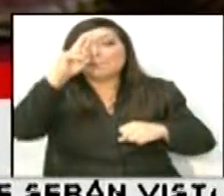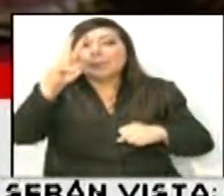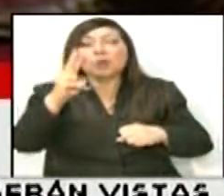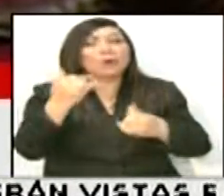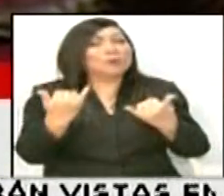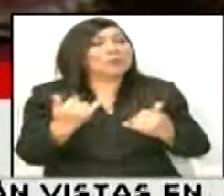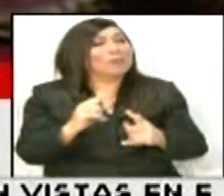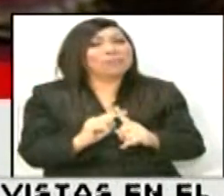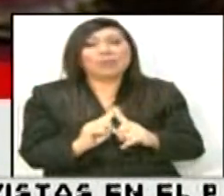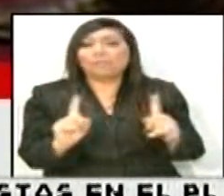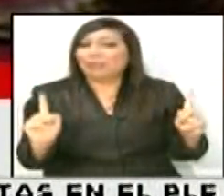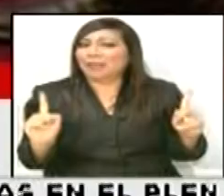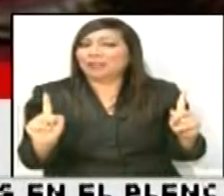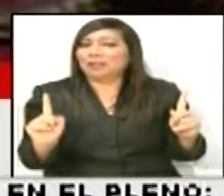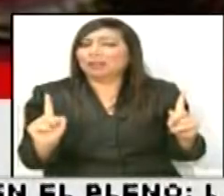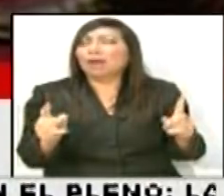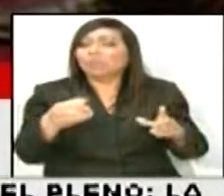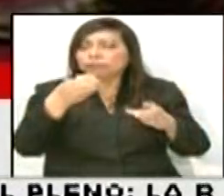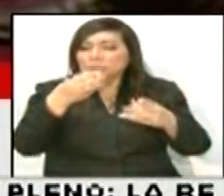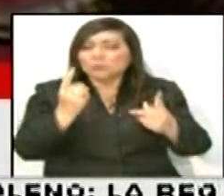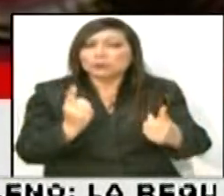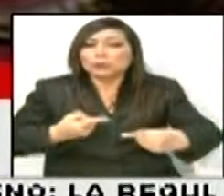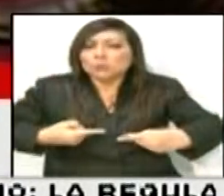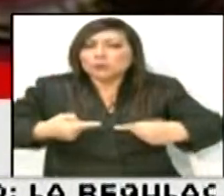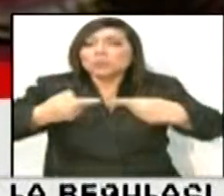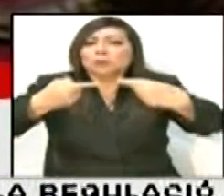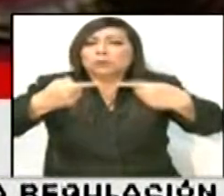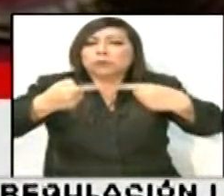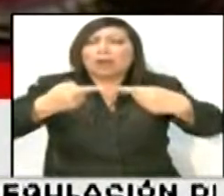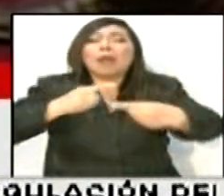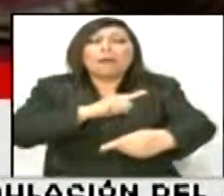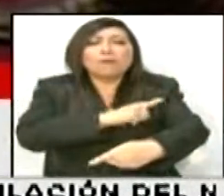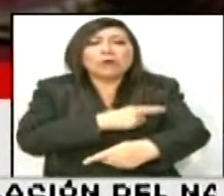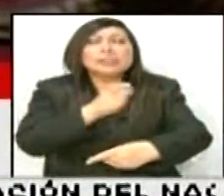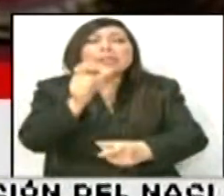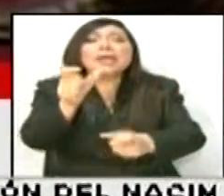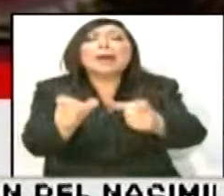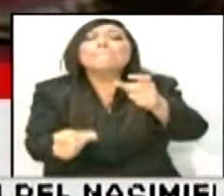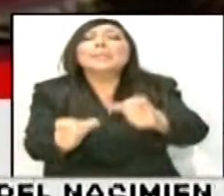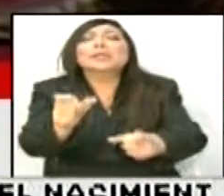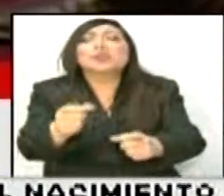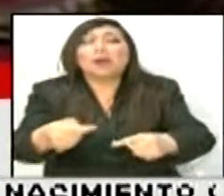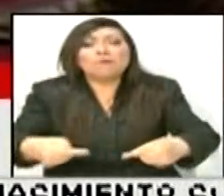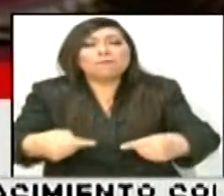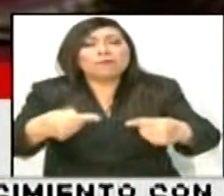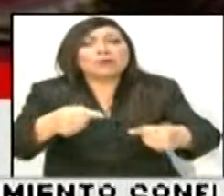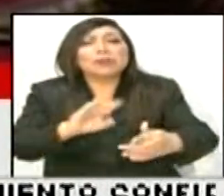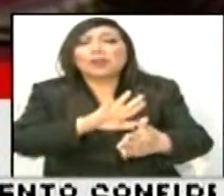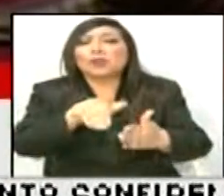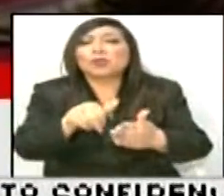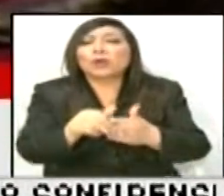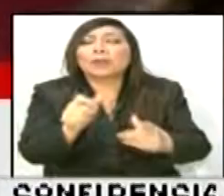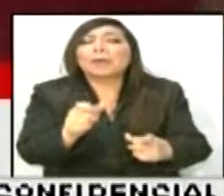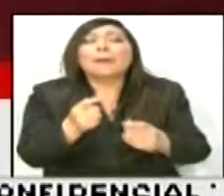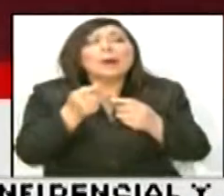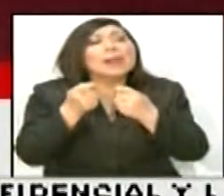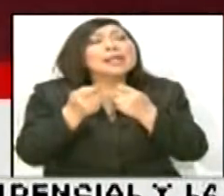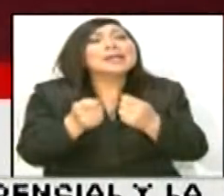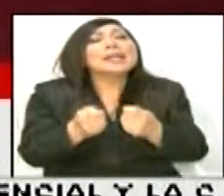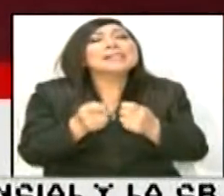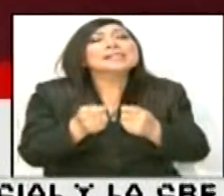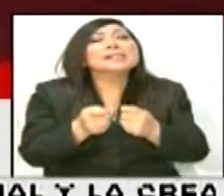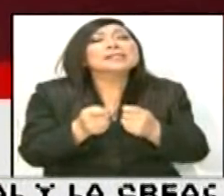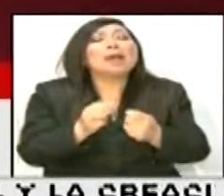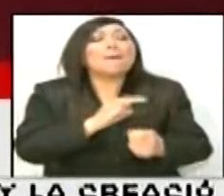un momento distinto, con capacidades de enfrentar por la fuerza de sus ciudadanos, por la fuerza de sus poblaciones, por la exigencia